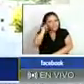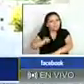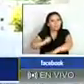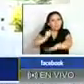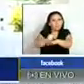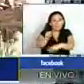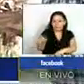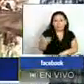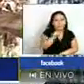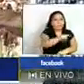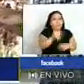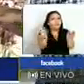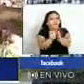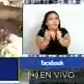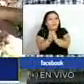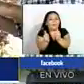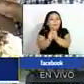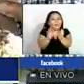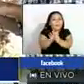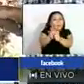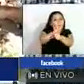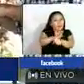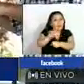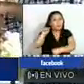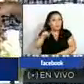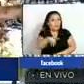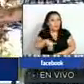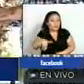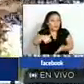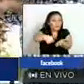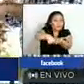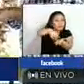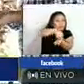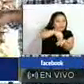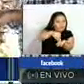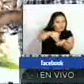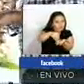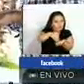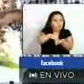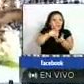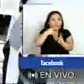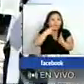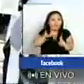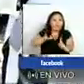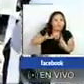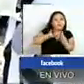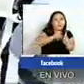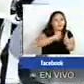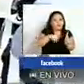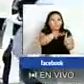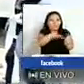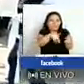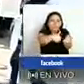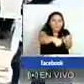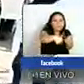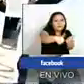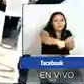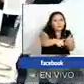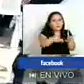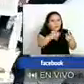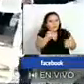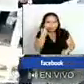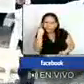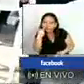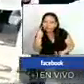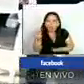visto afectados por el COVID-19 en este municipio. Los líderes municipales seguirán buscando el